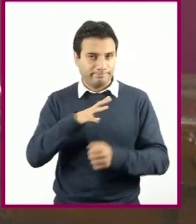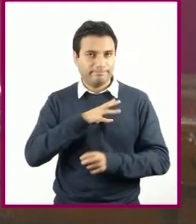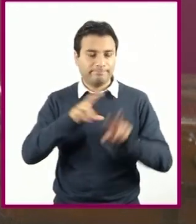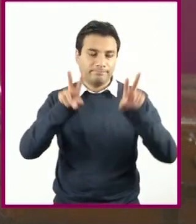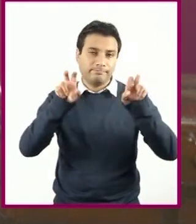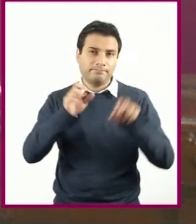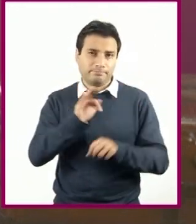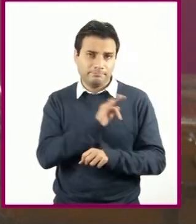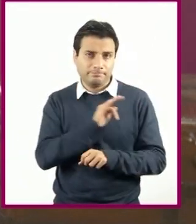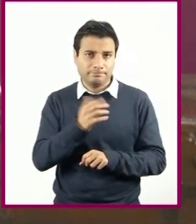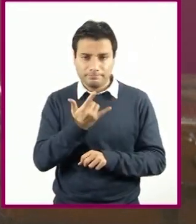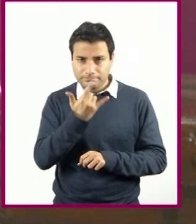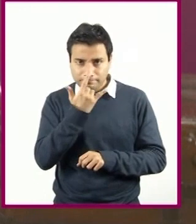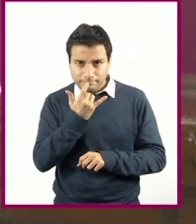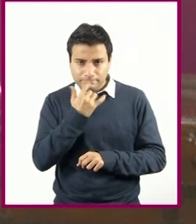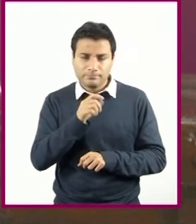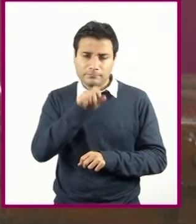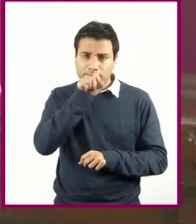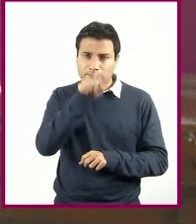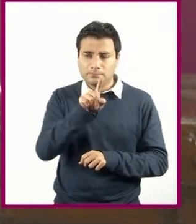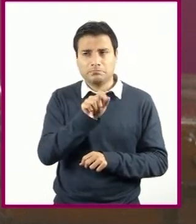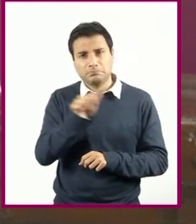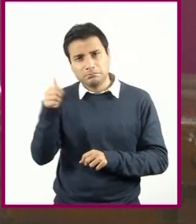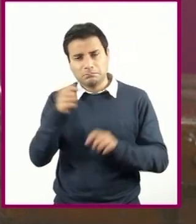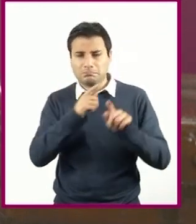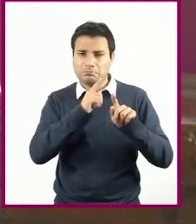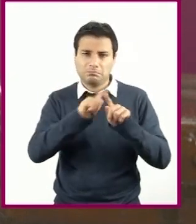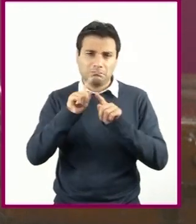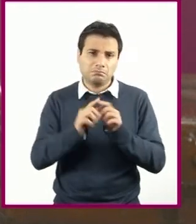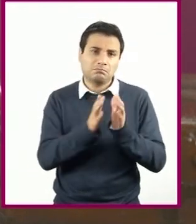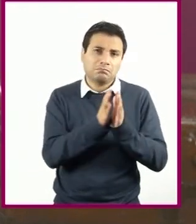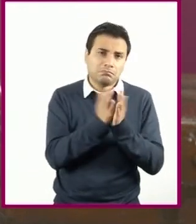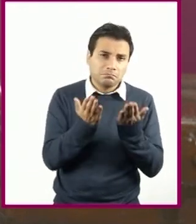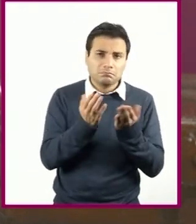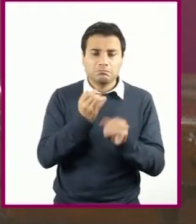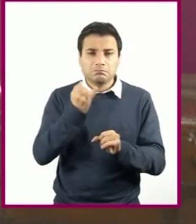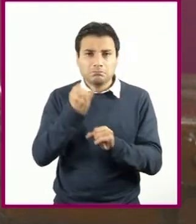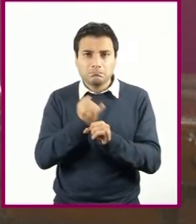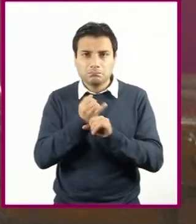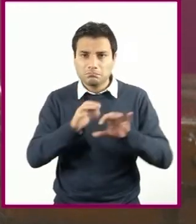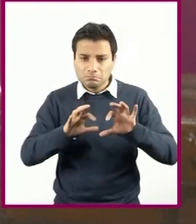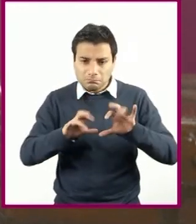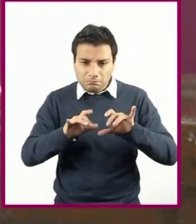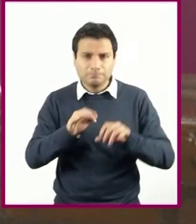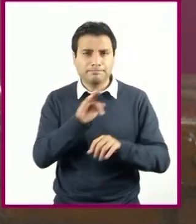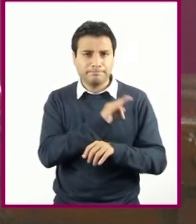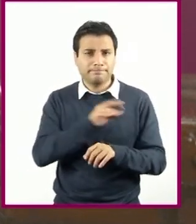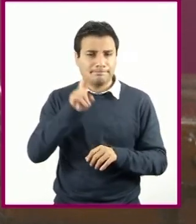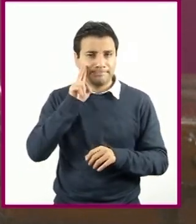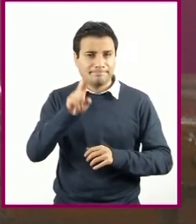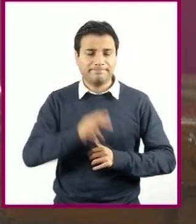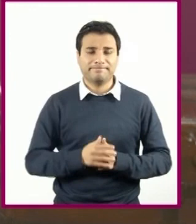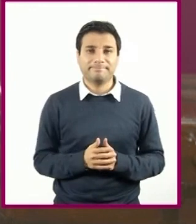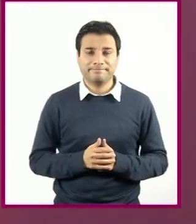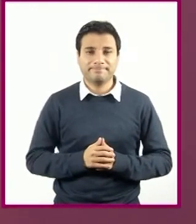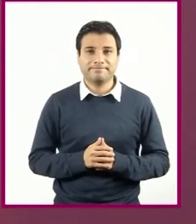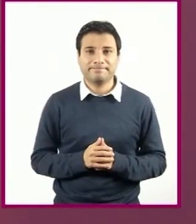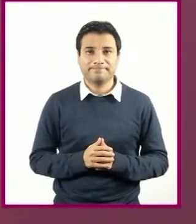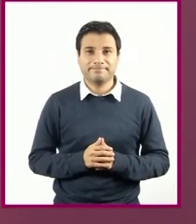podrán consultar otras fuentes bibliográficas, digitales y audiovisuales que tengan a la mano.